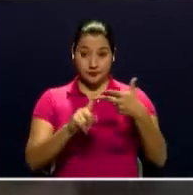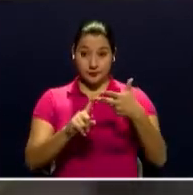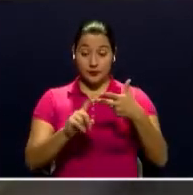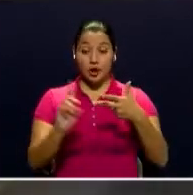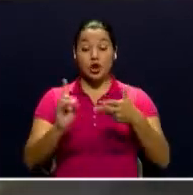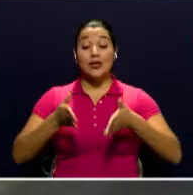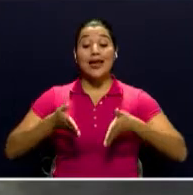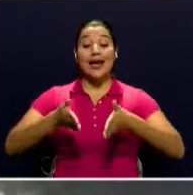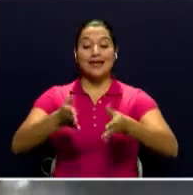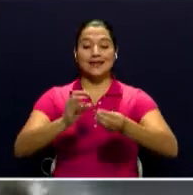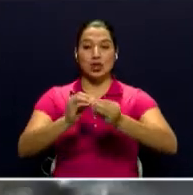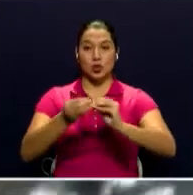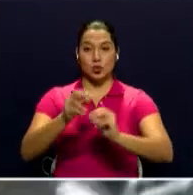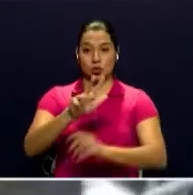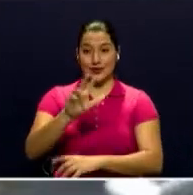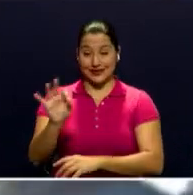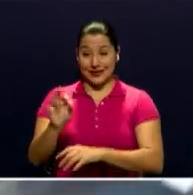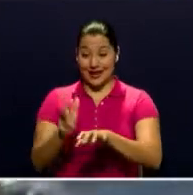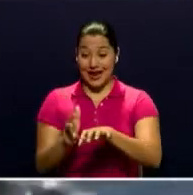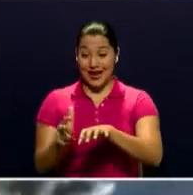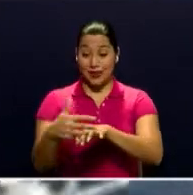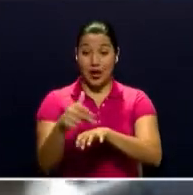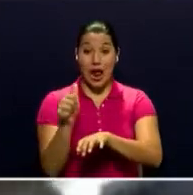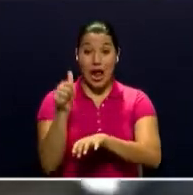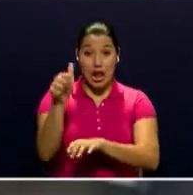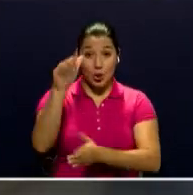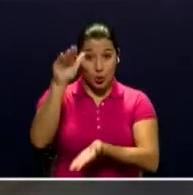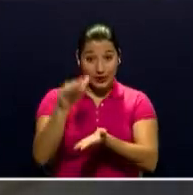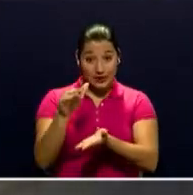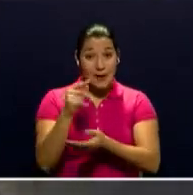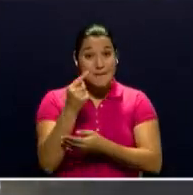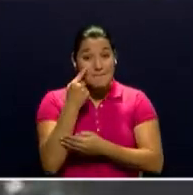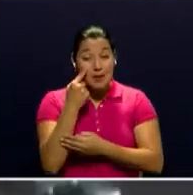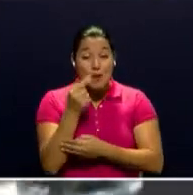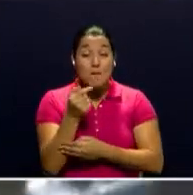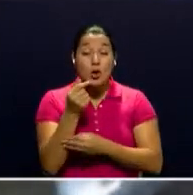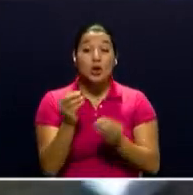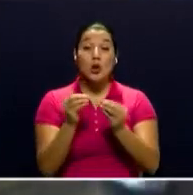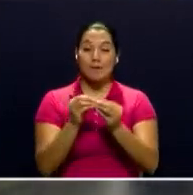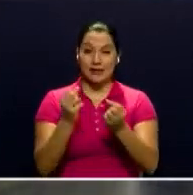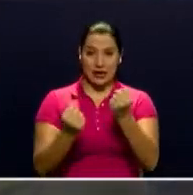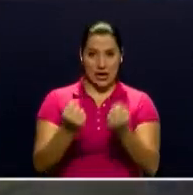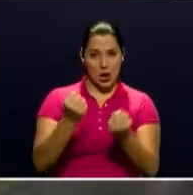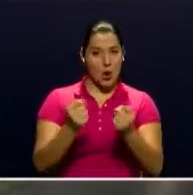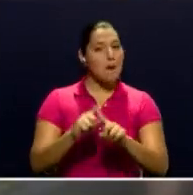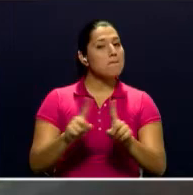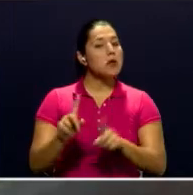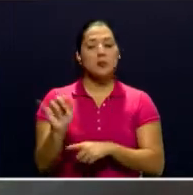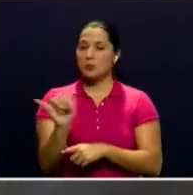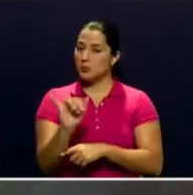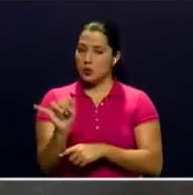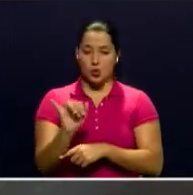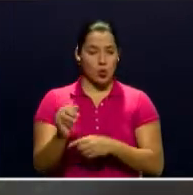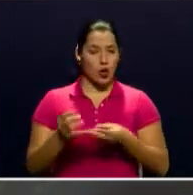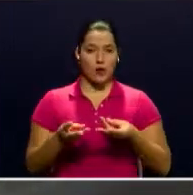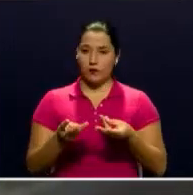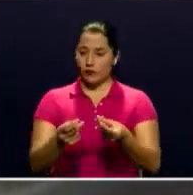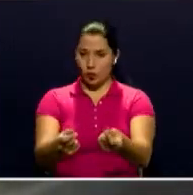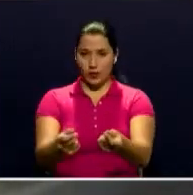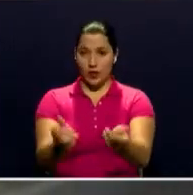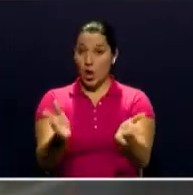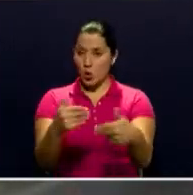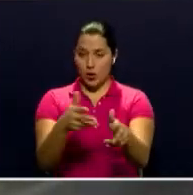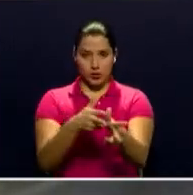Circunvalación ruta 39 en la rotonda de La Juelita. Aquí vemos un poquito más de vehículos transitando, pero también en condiciones